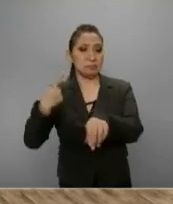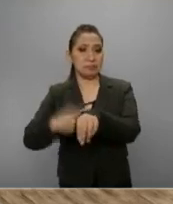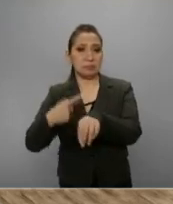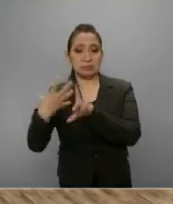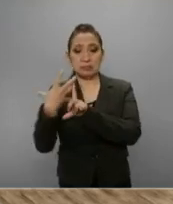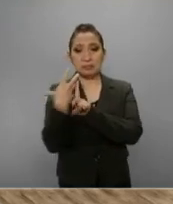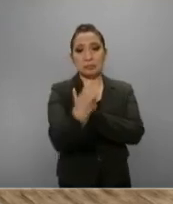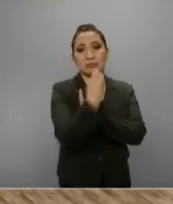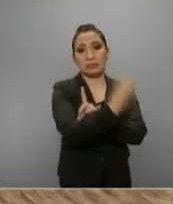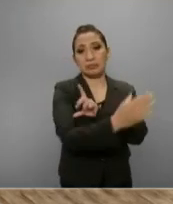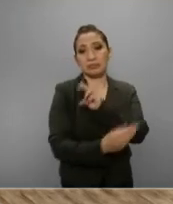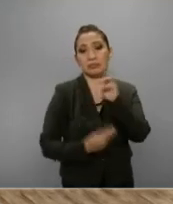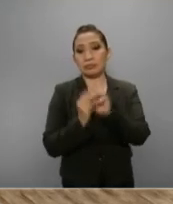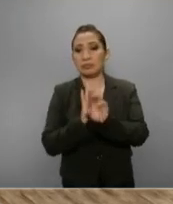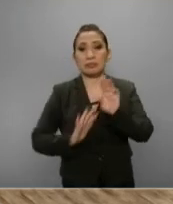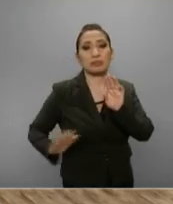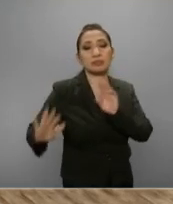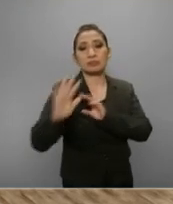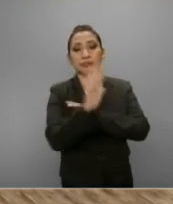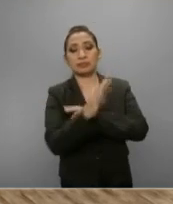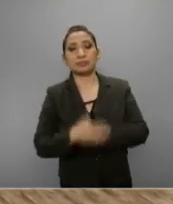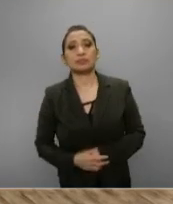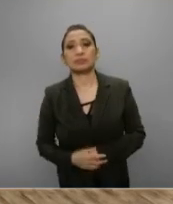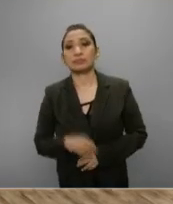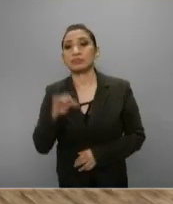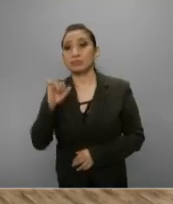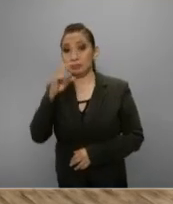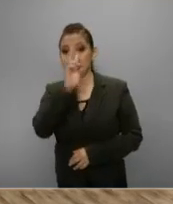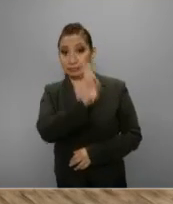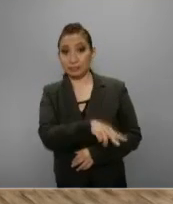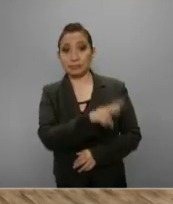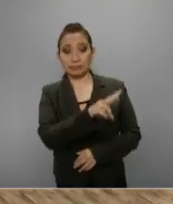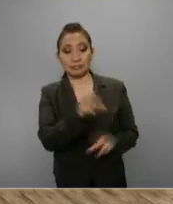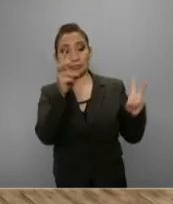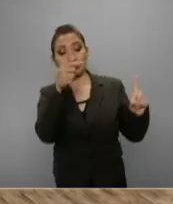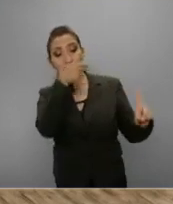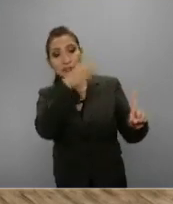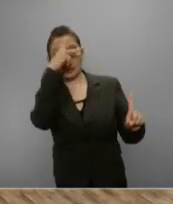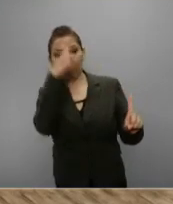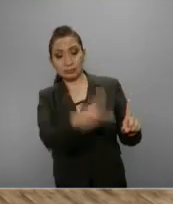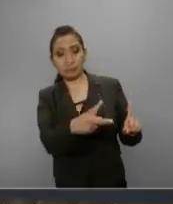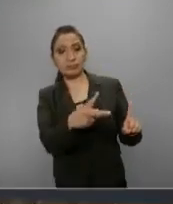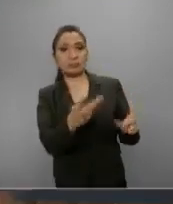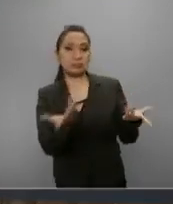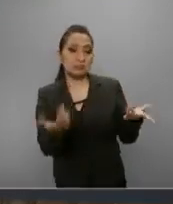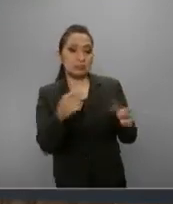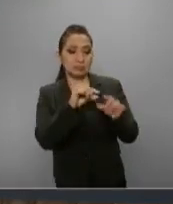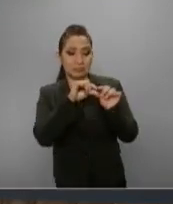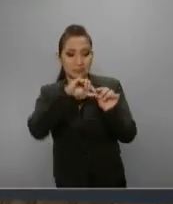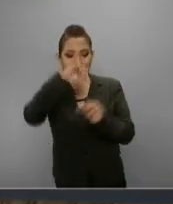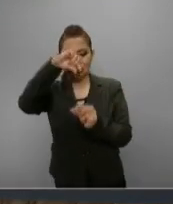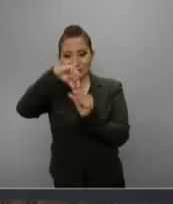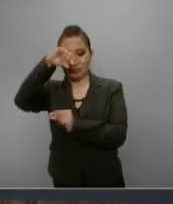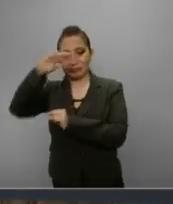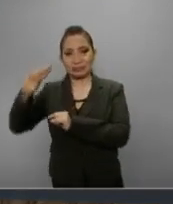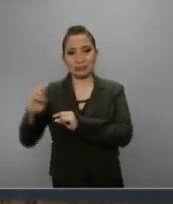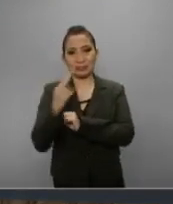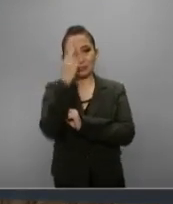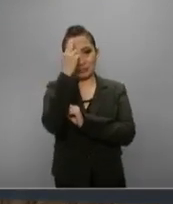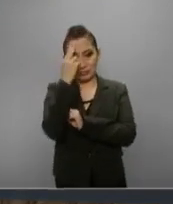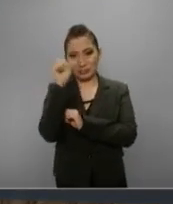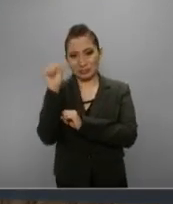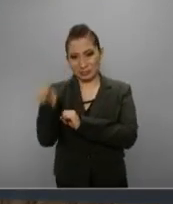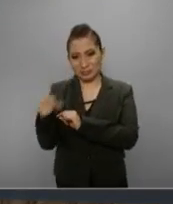casos de contagio de todo el mundo, Álvaro. Sí, en el caso de México, la gráfica de la